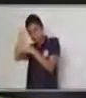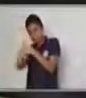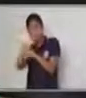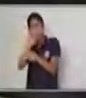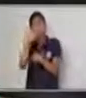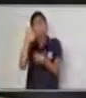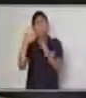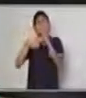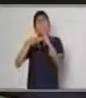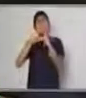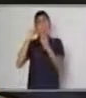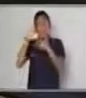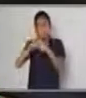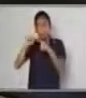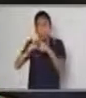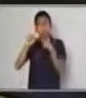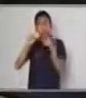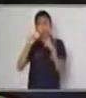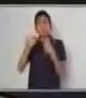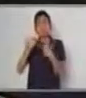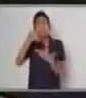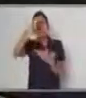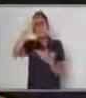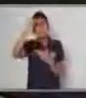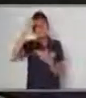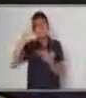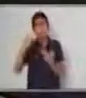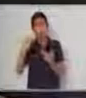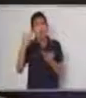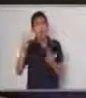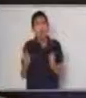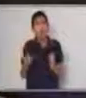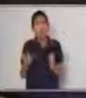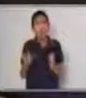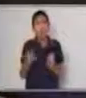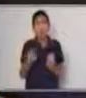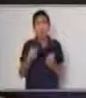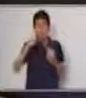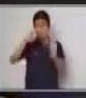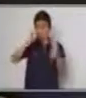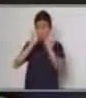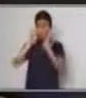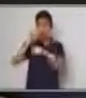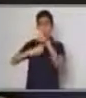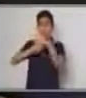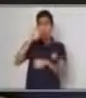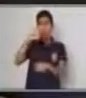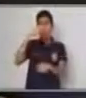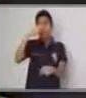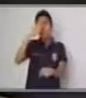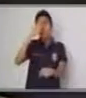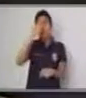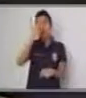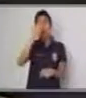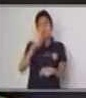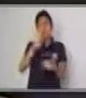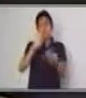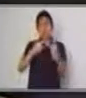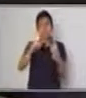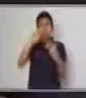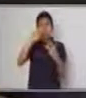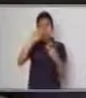qué aprendiste en el programa de hoy. En este caso fue factores primos y mínimo común